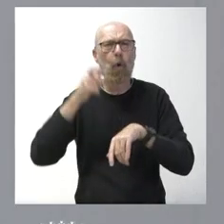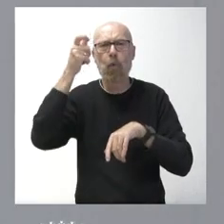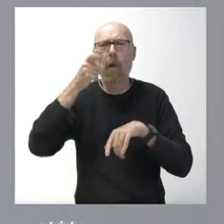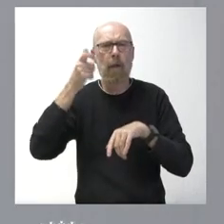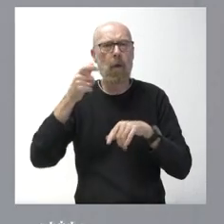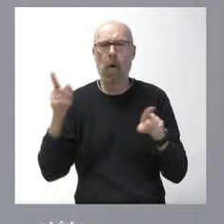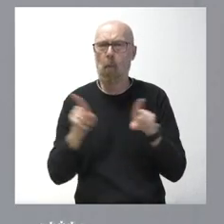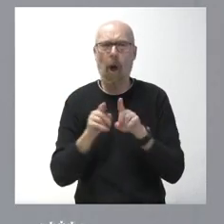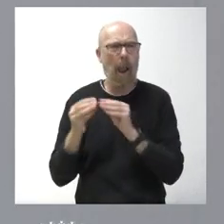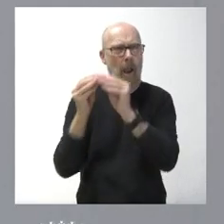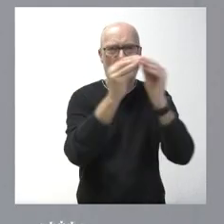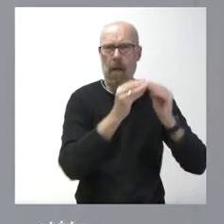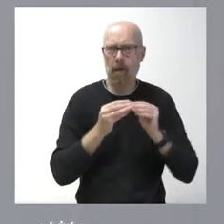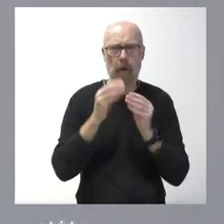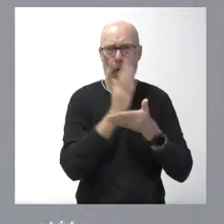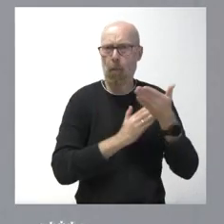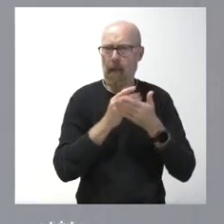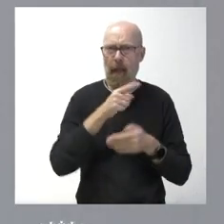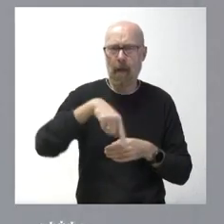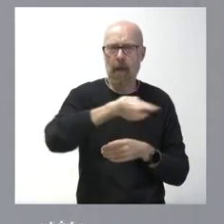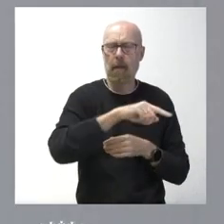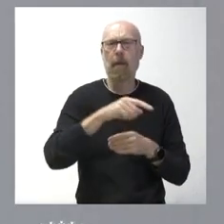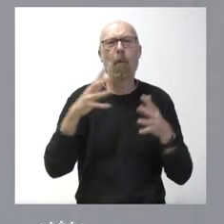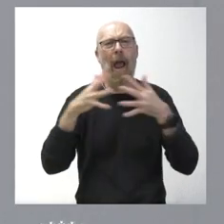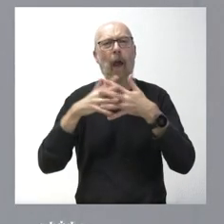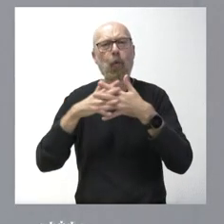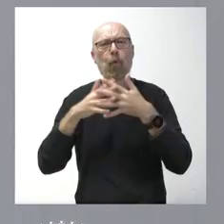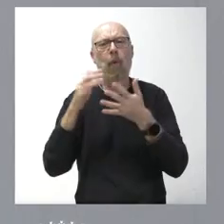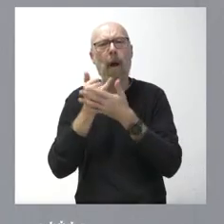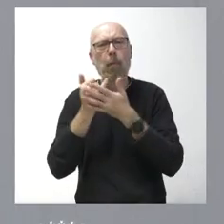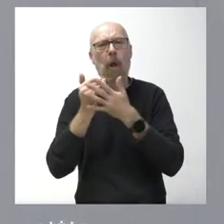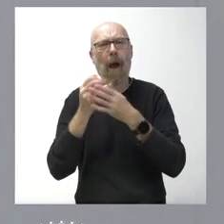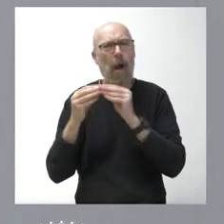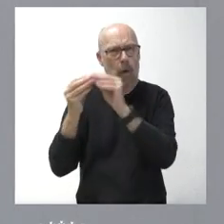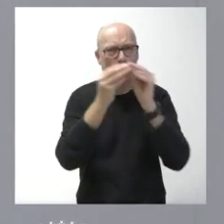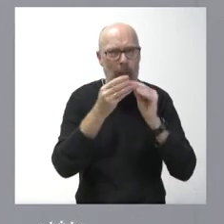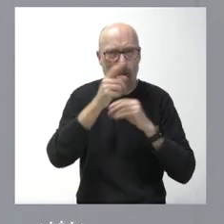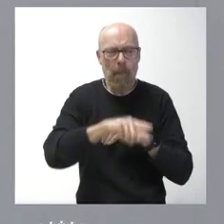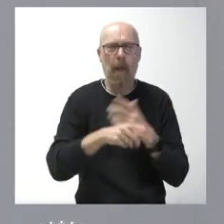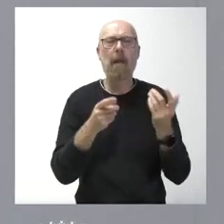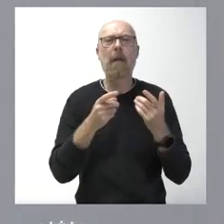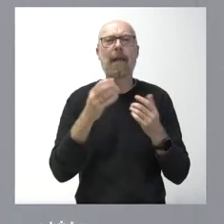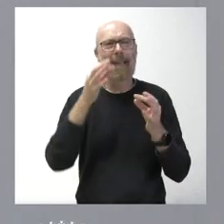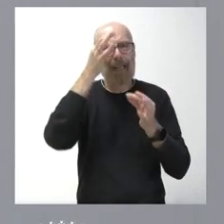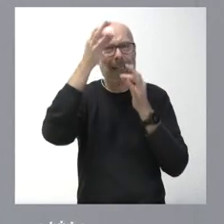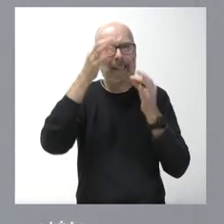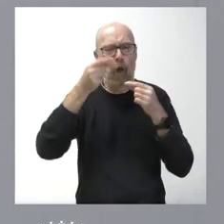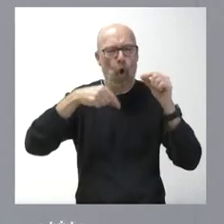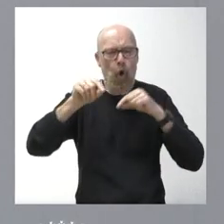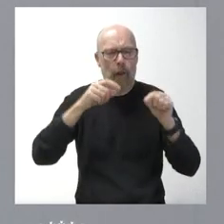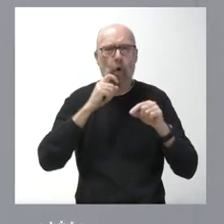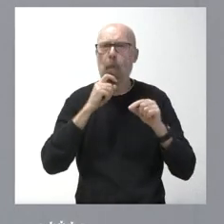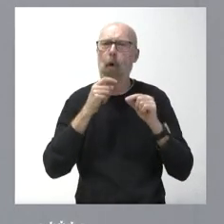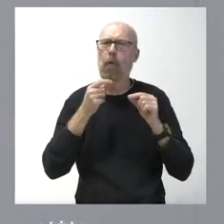comunidades autónomas de España que la estructura de la prueba sea común entre todas esas comunidades autónomas que Los criterios de corrección sean también